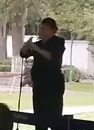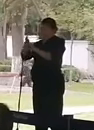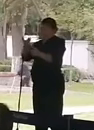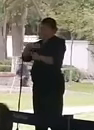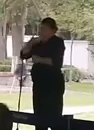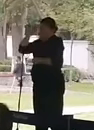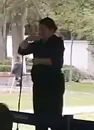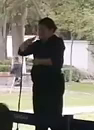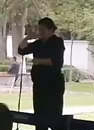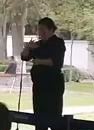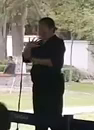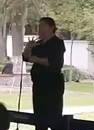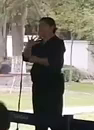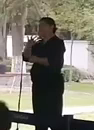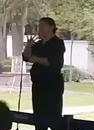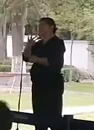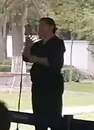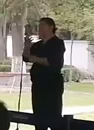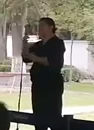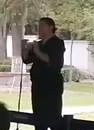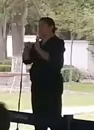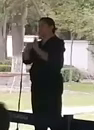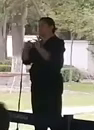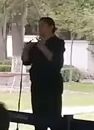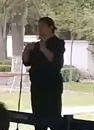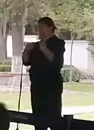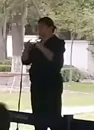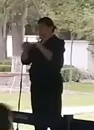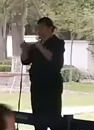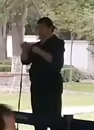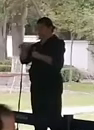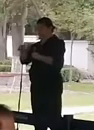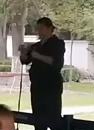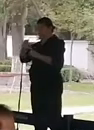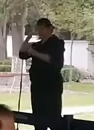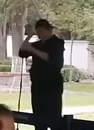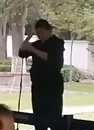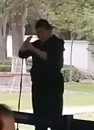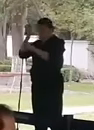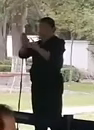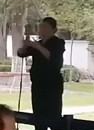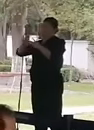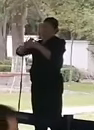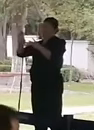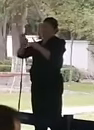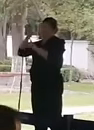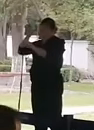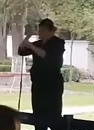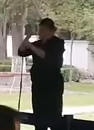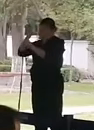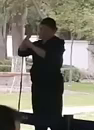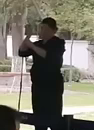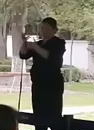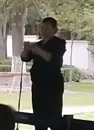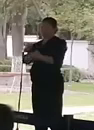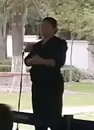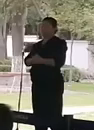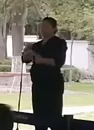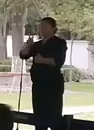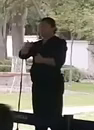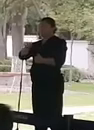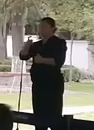que cerca de 500,000 tlaxcaltecas tienen que ver con migrantes. Es muy fuerte